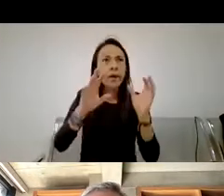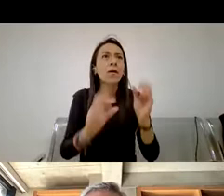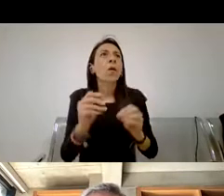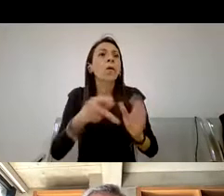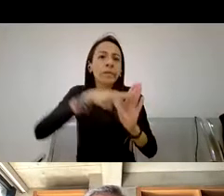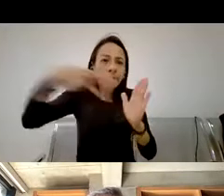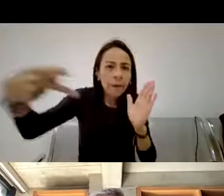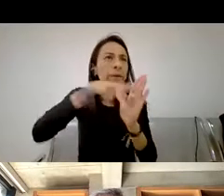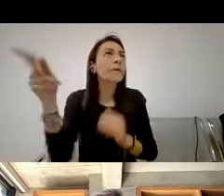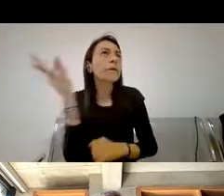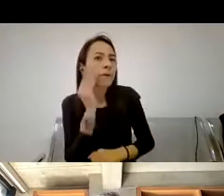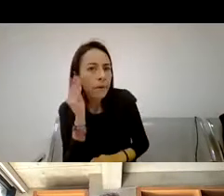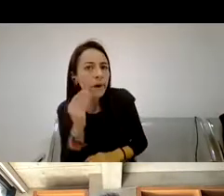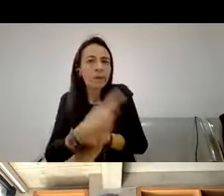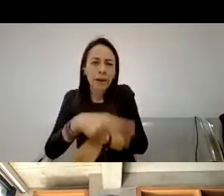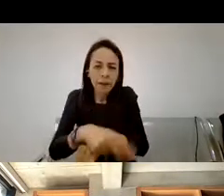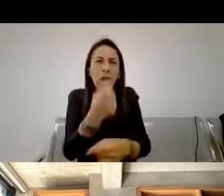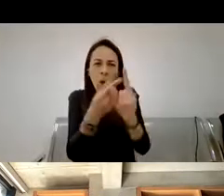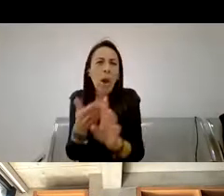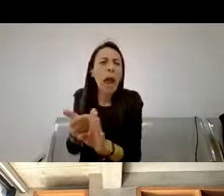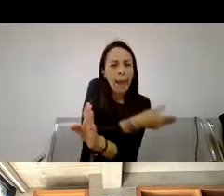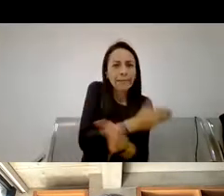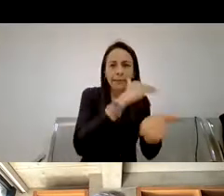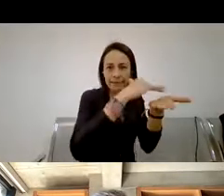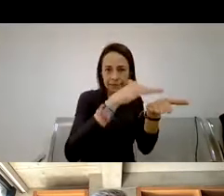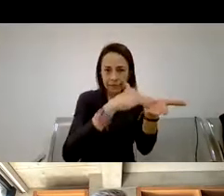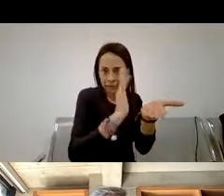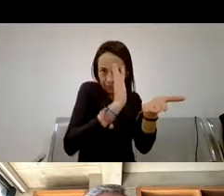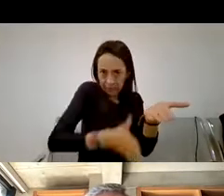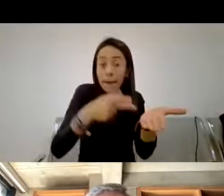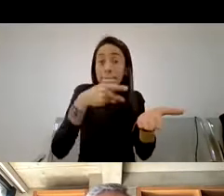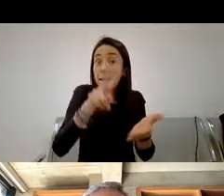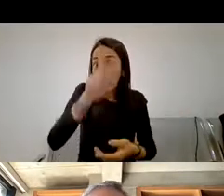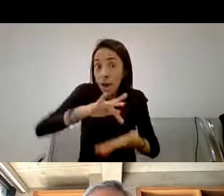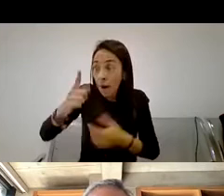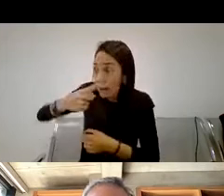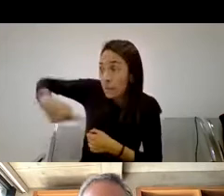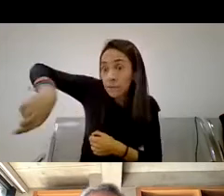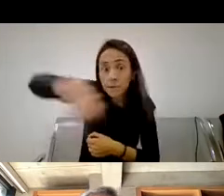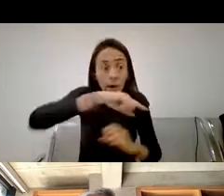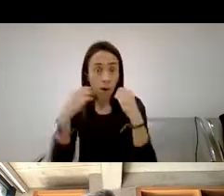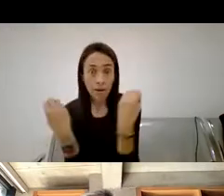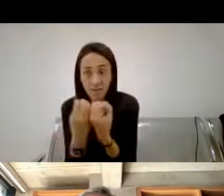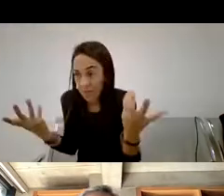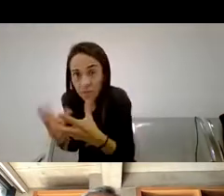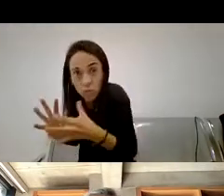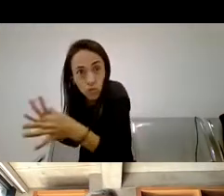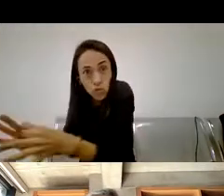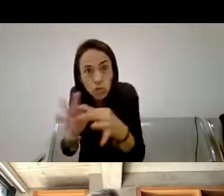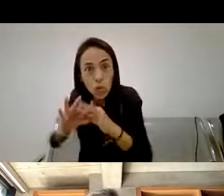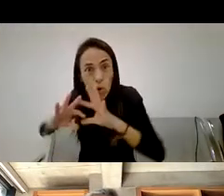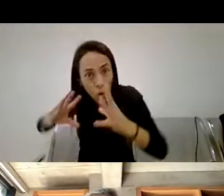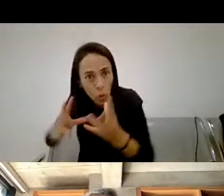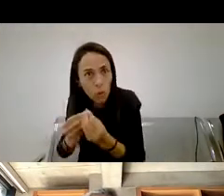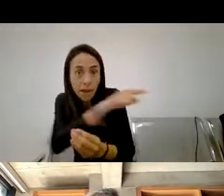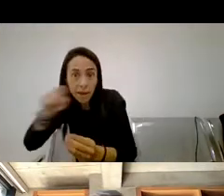de este proceso que hicimos conjuntamente todas las organizaciones, ya habían leído los números de lo